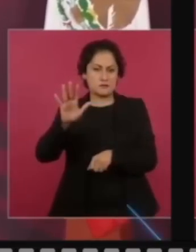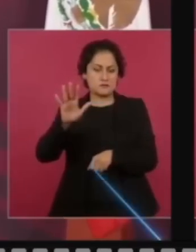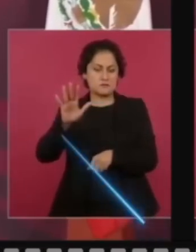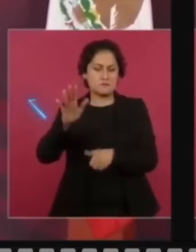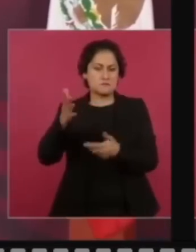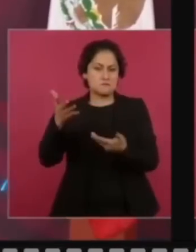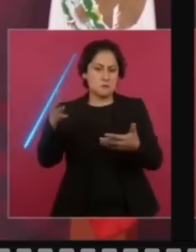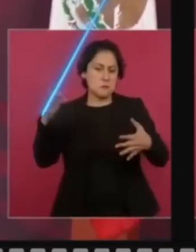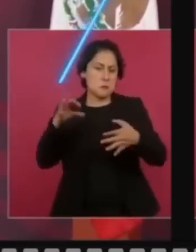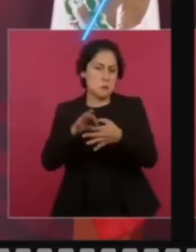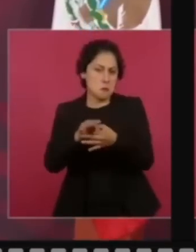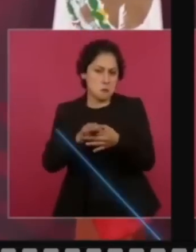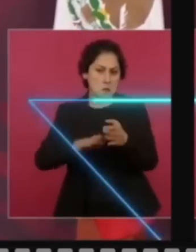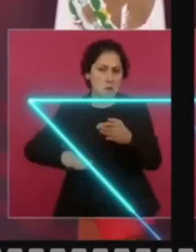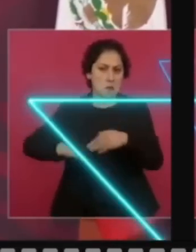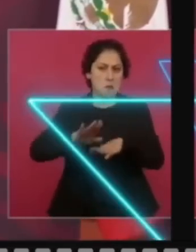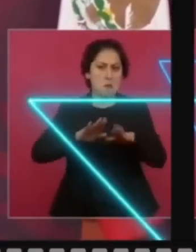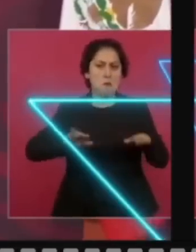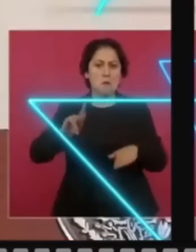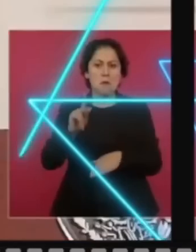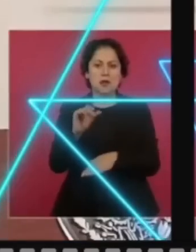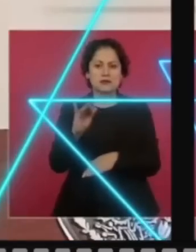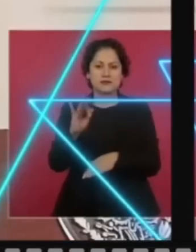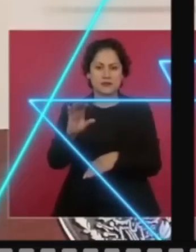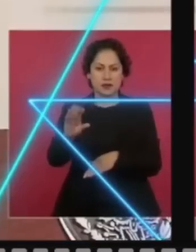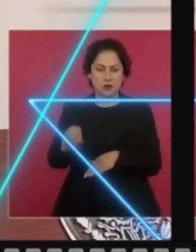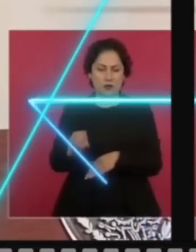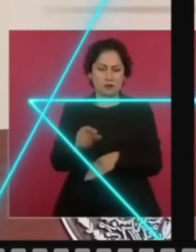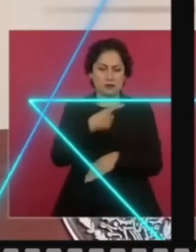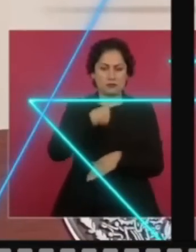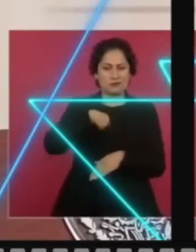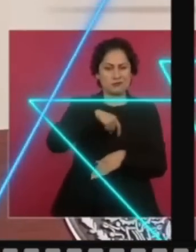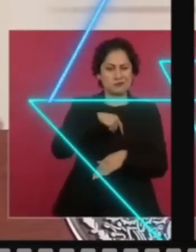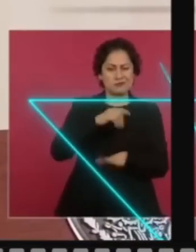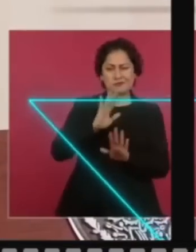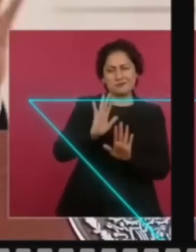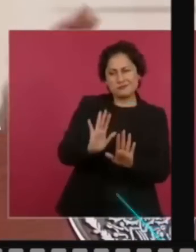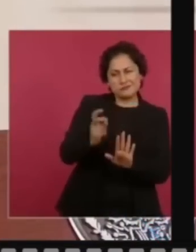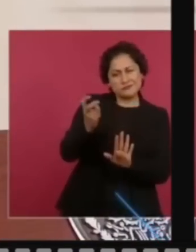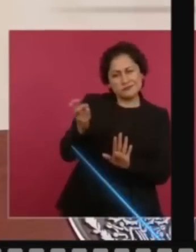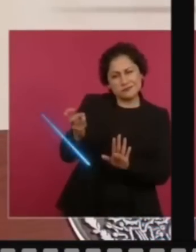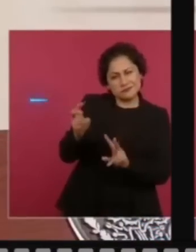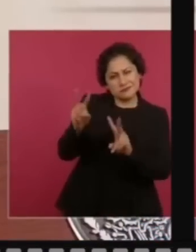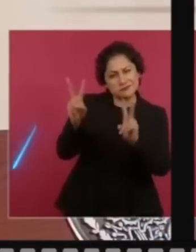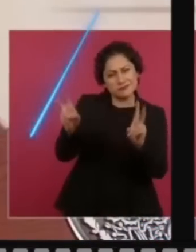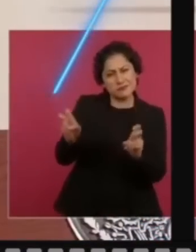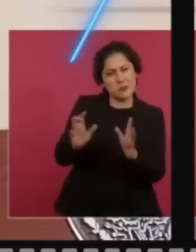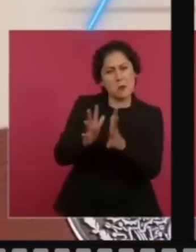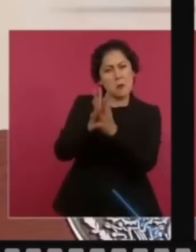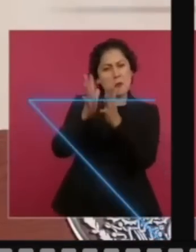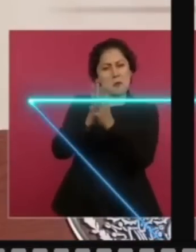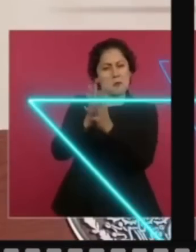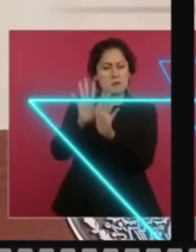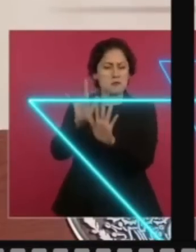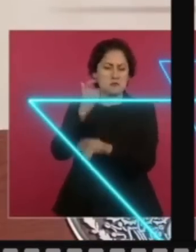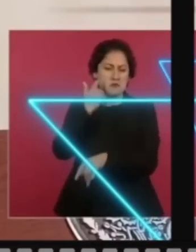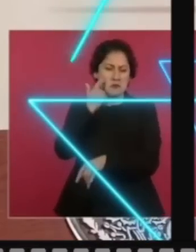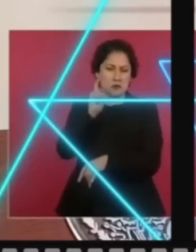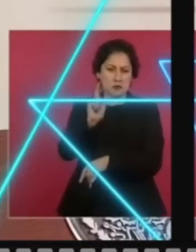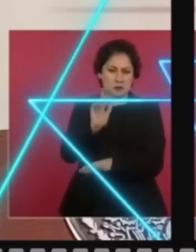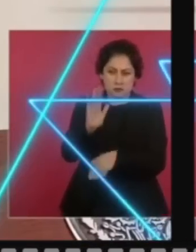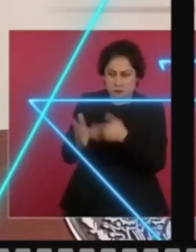y no queremos participar en eso con todo respeto